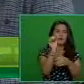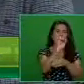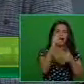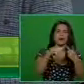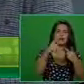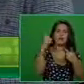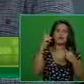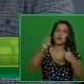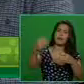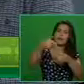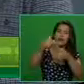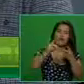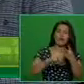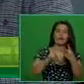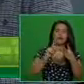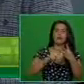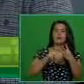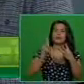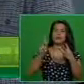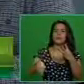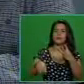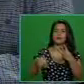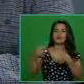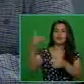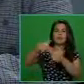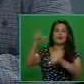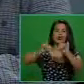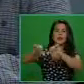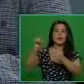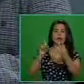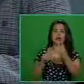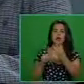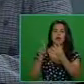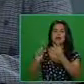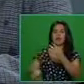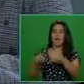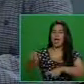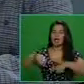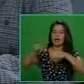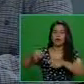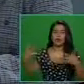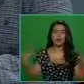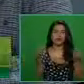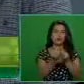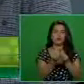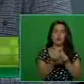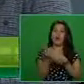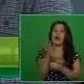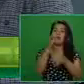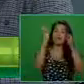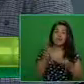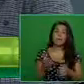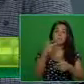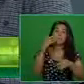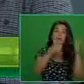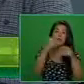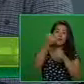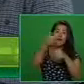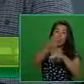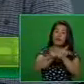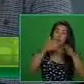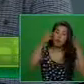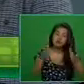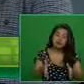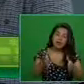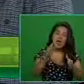la industria petrolera, la petroquímica, lo agrícola. Entonces no había unas políticas específicas, sino